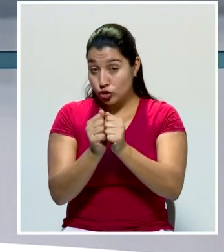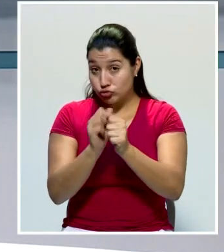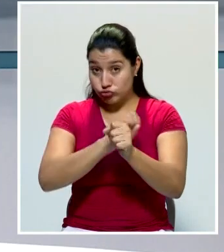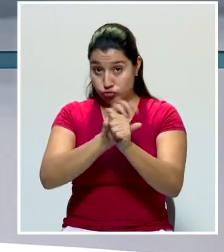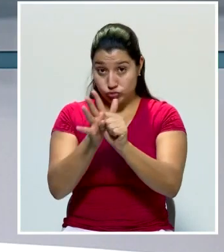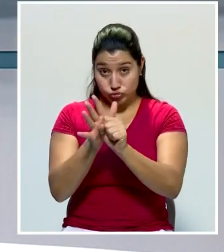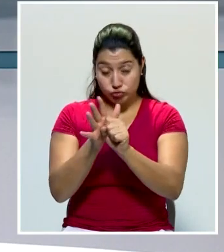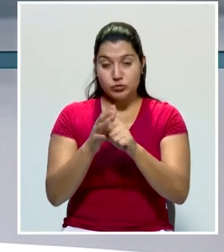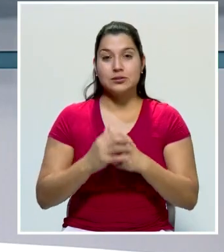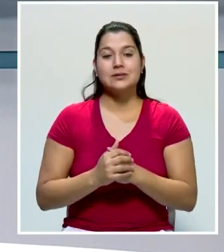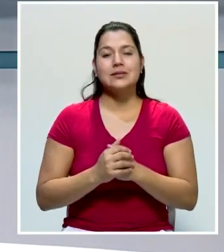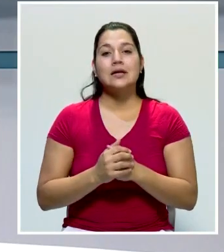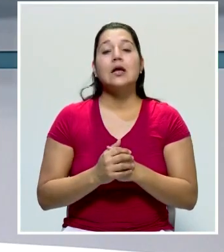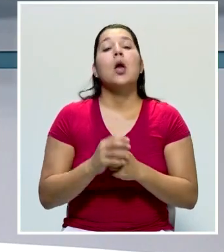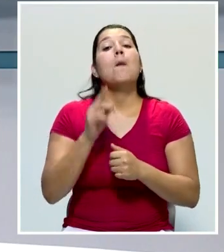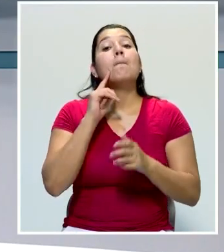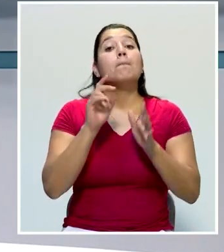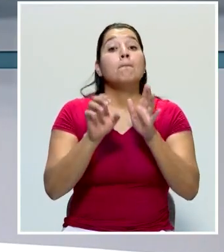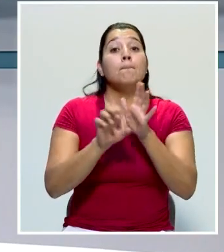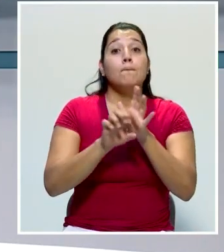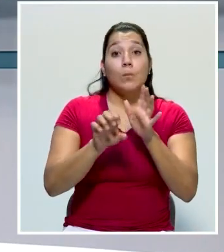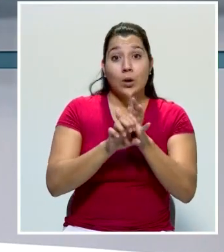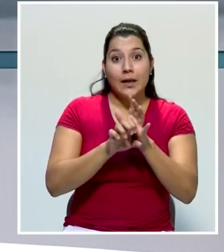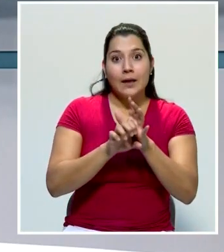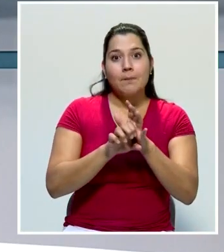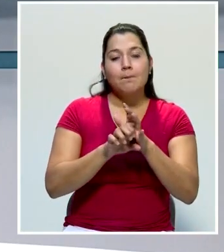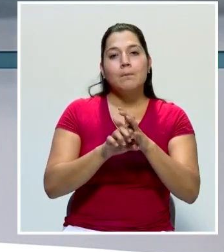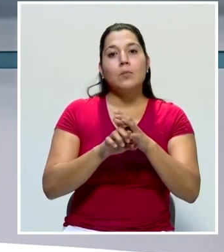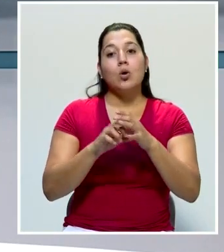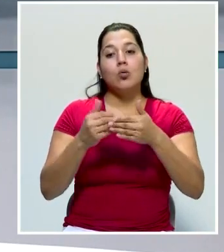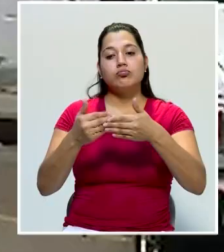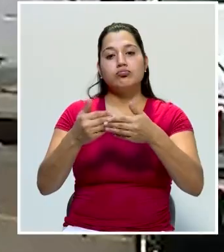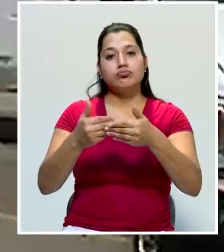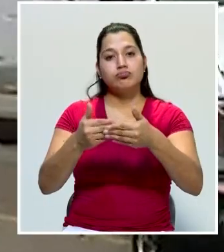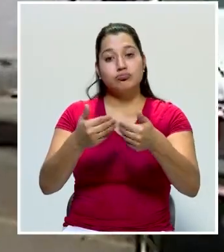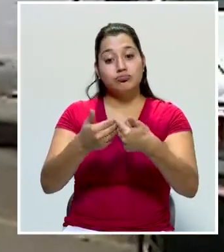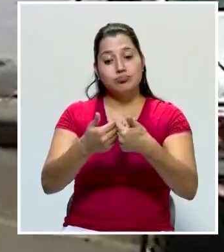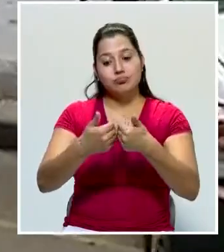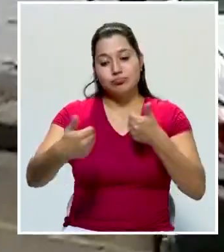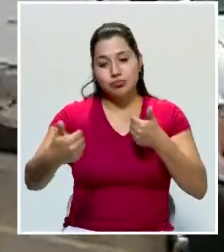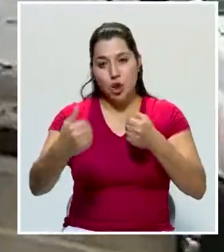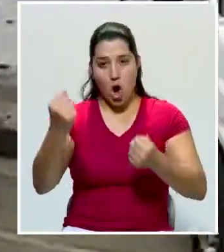se destaca el aislamiento de los conductores.